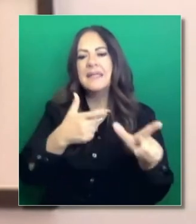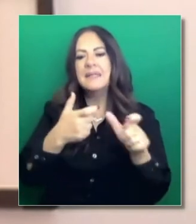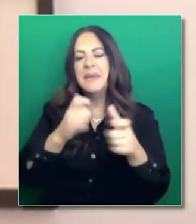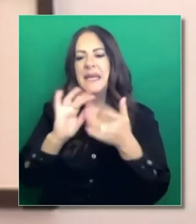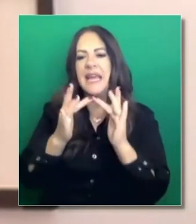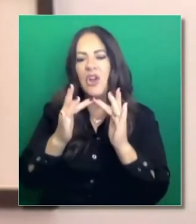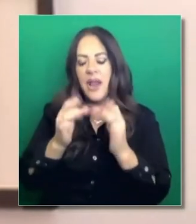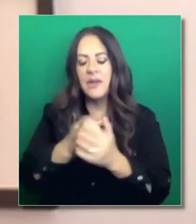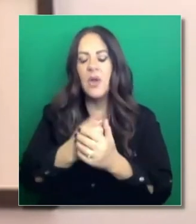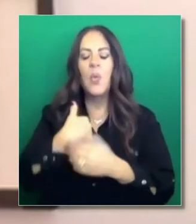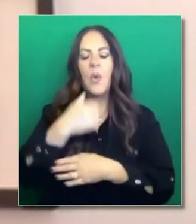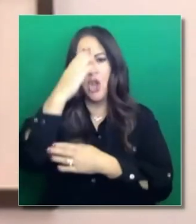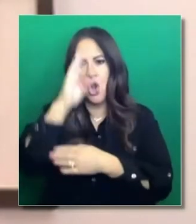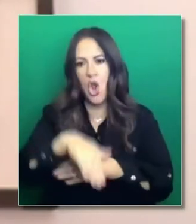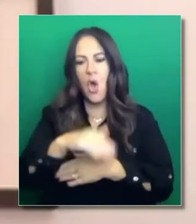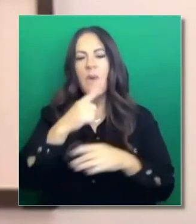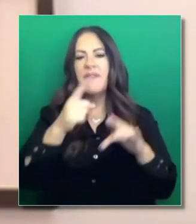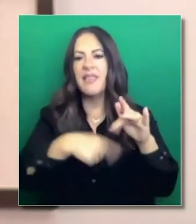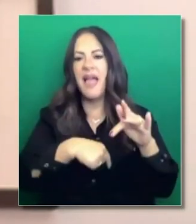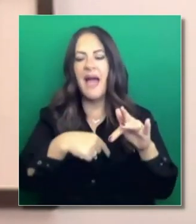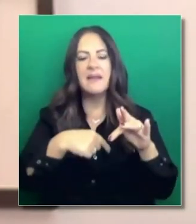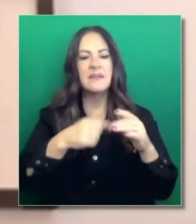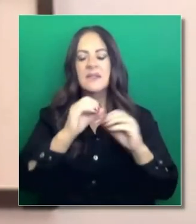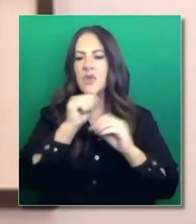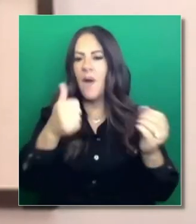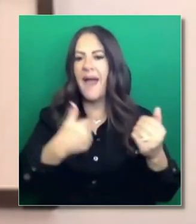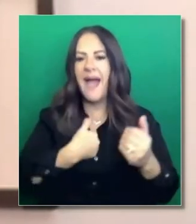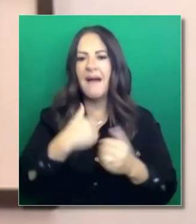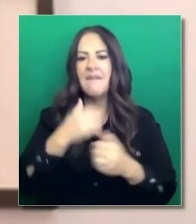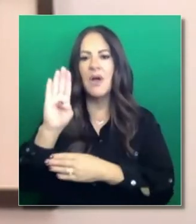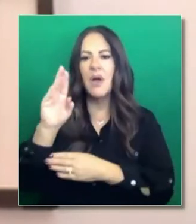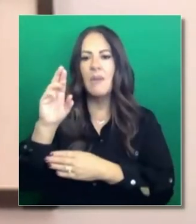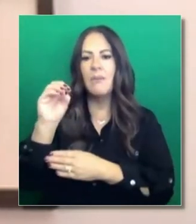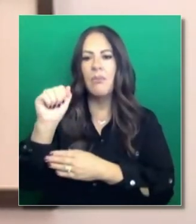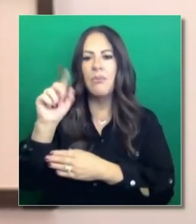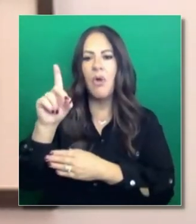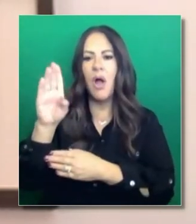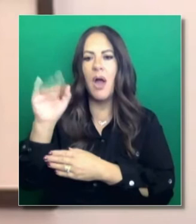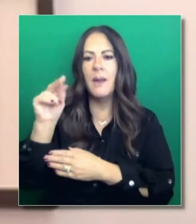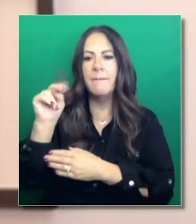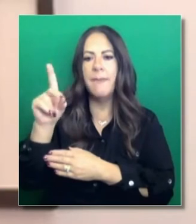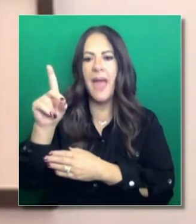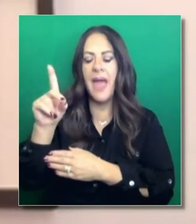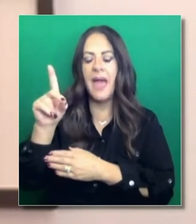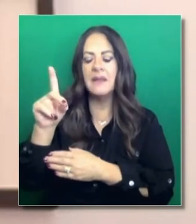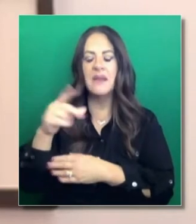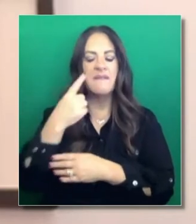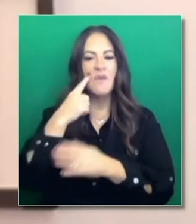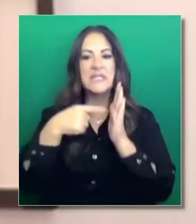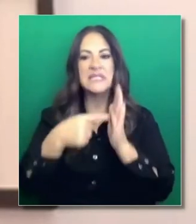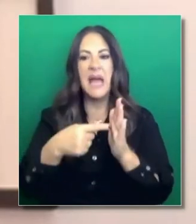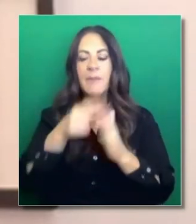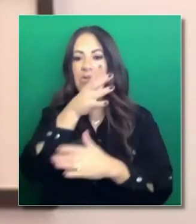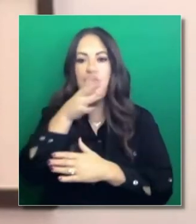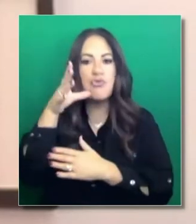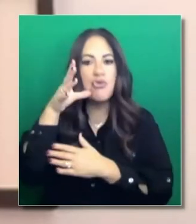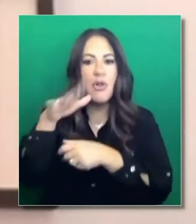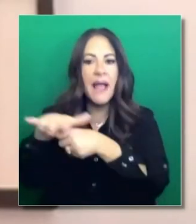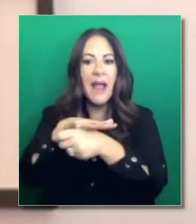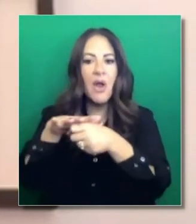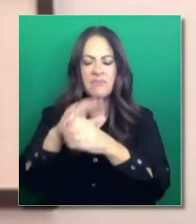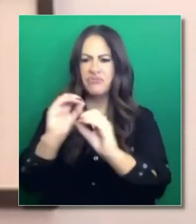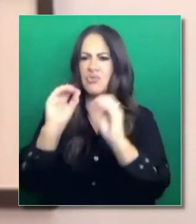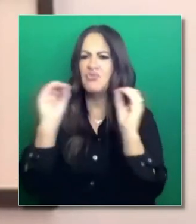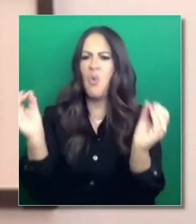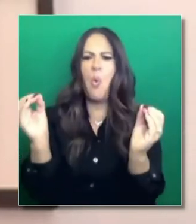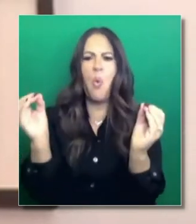tienen. Y sabemos que tenemos que abordar la falta de infraestructura de banda amplia en todo el estado. Así que